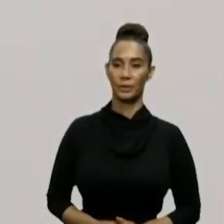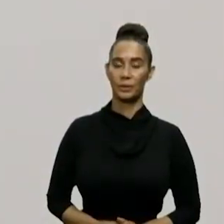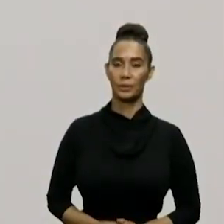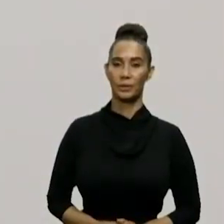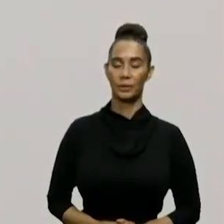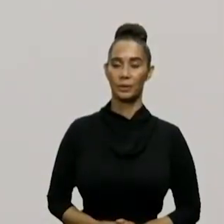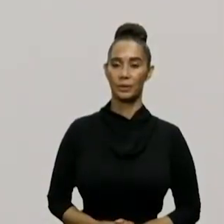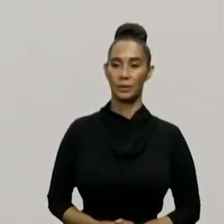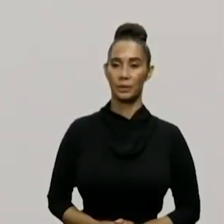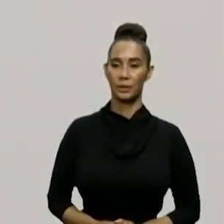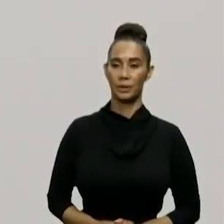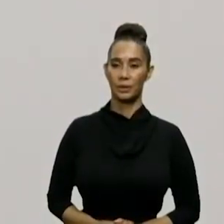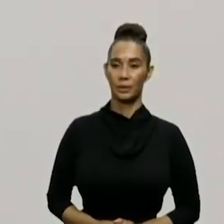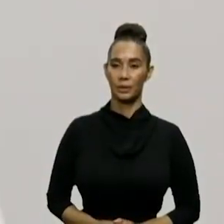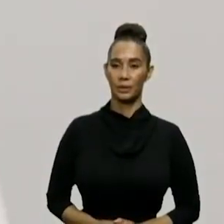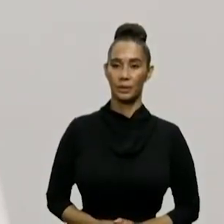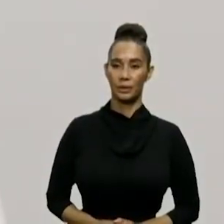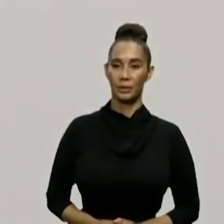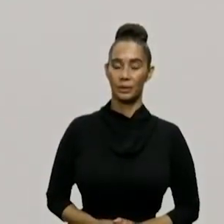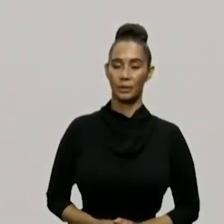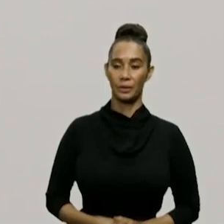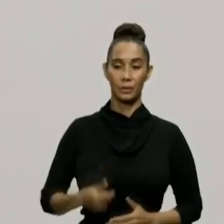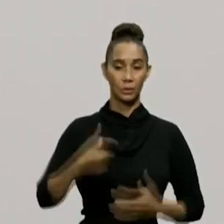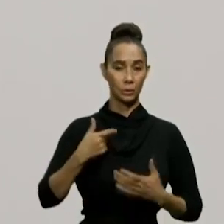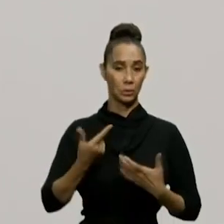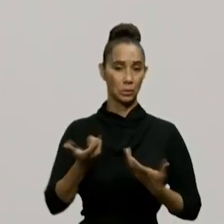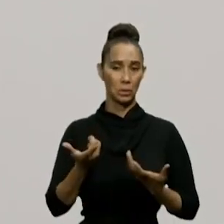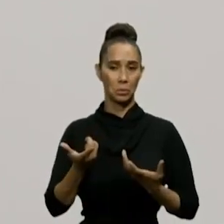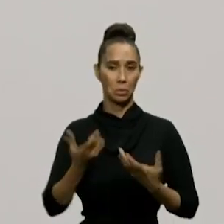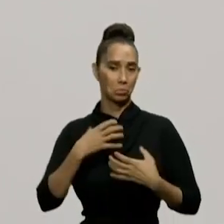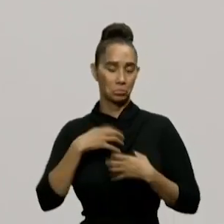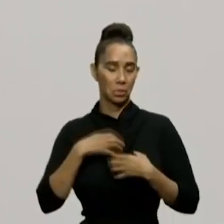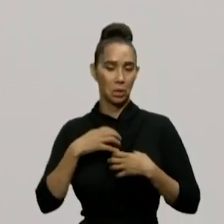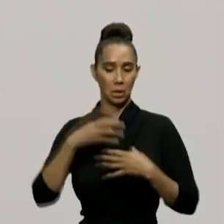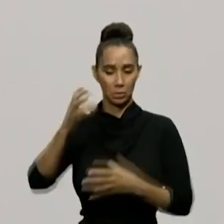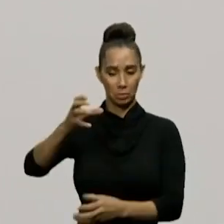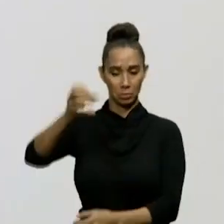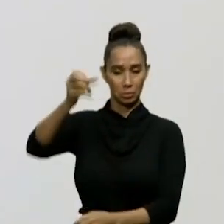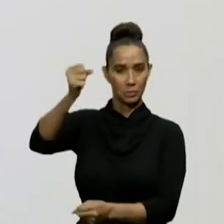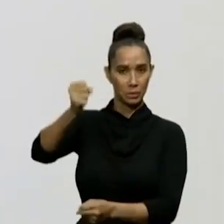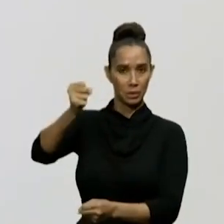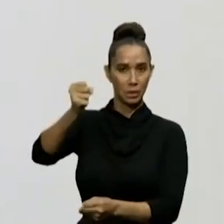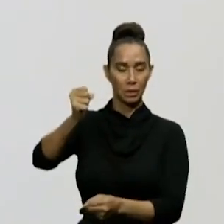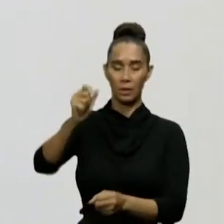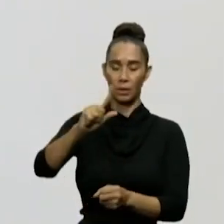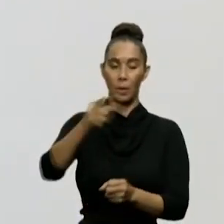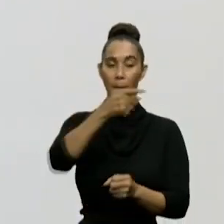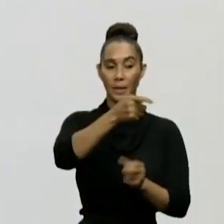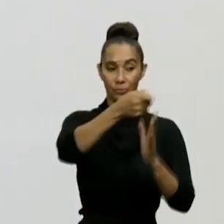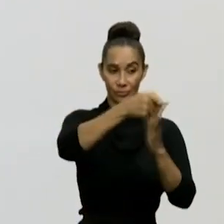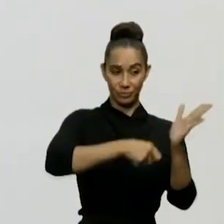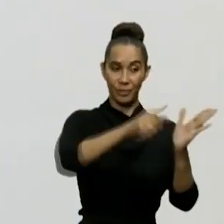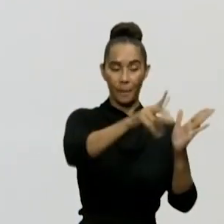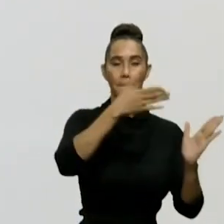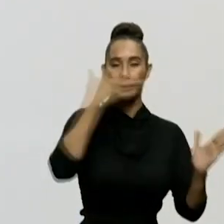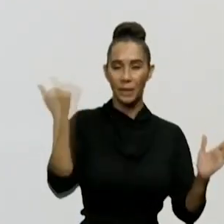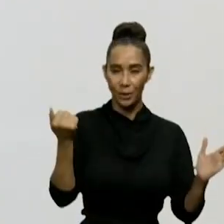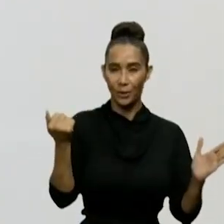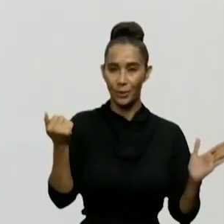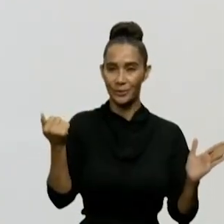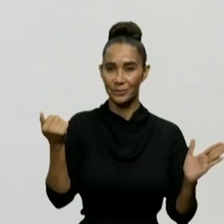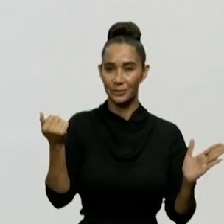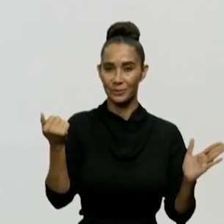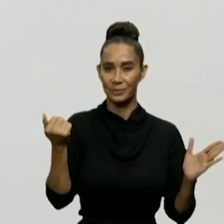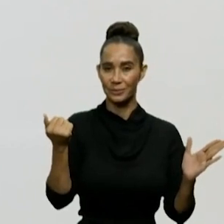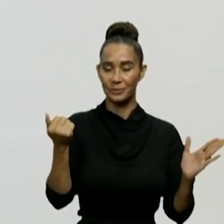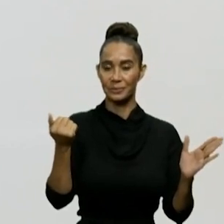Y no estamos en contra de las funditas, pero esto es más digno. Esto es